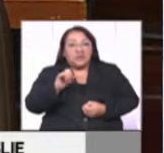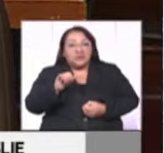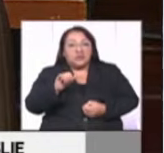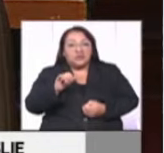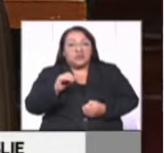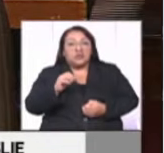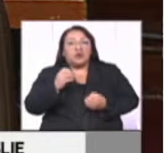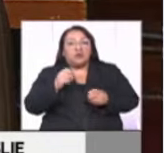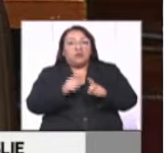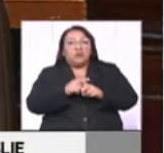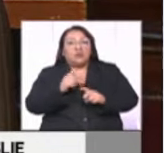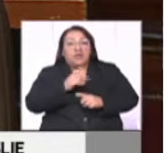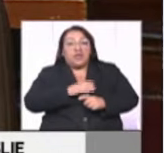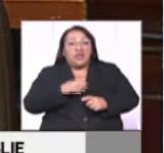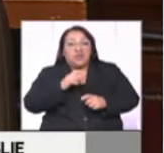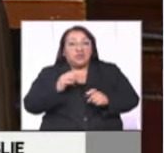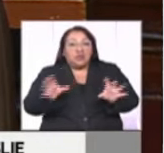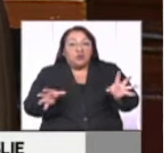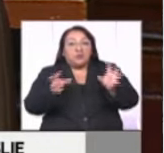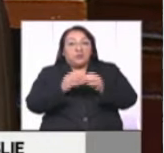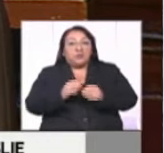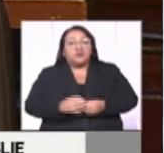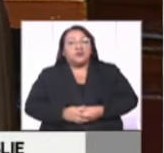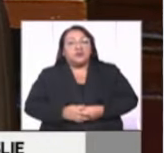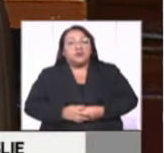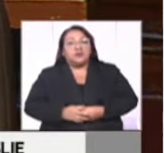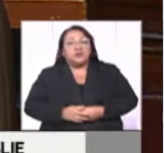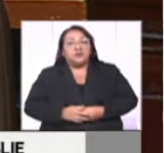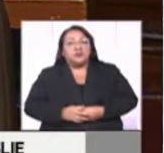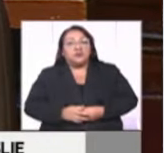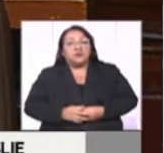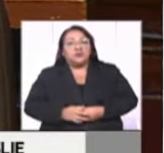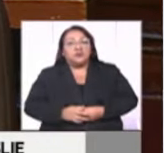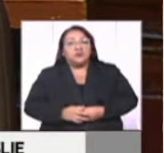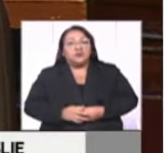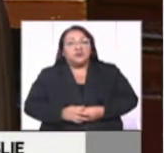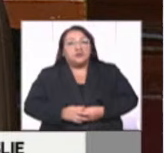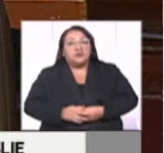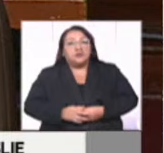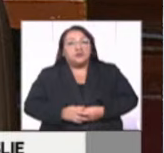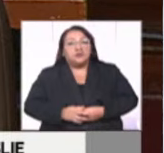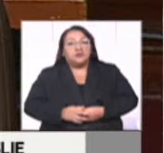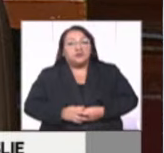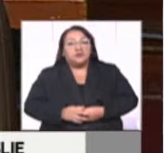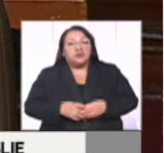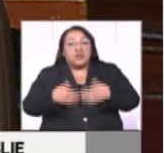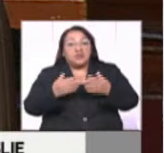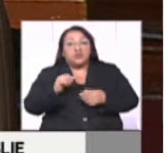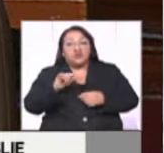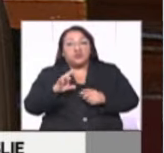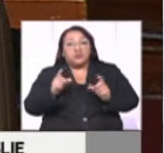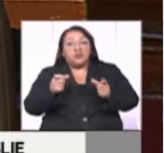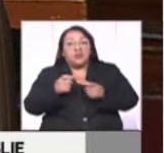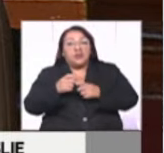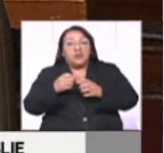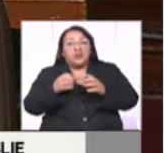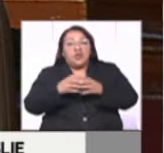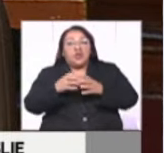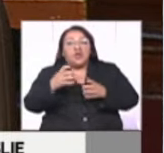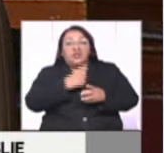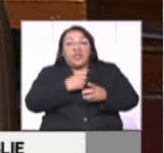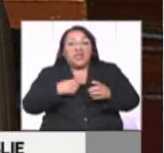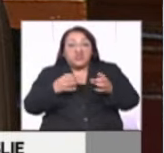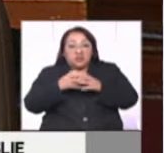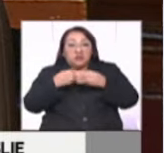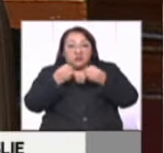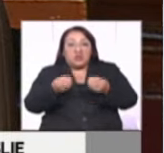como aquella de carácter complementario proporcionada a esta subdirección, no se